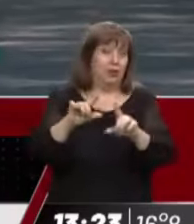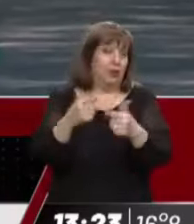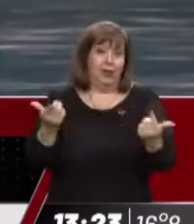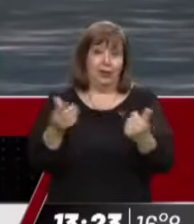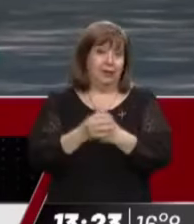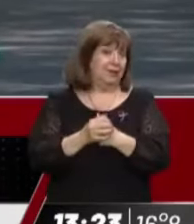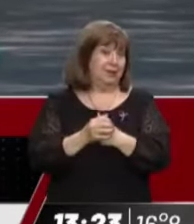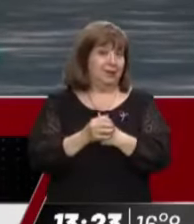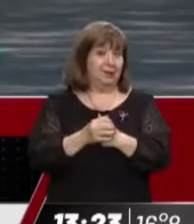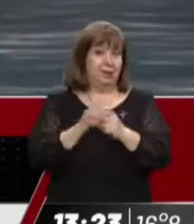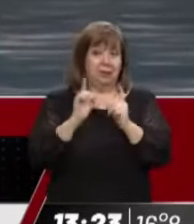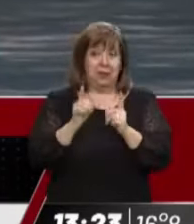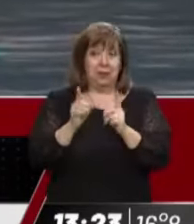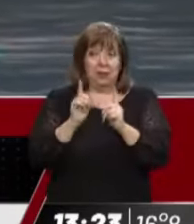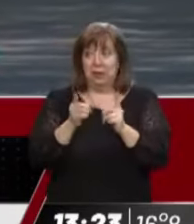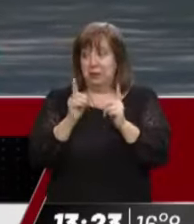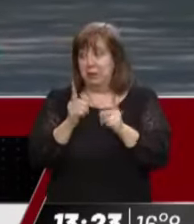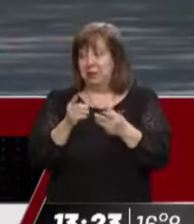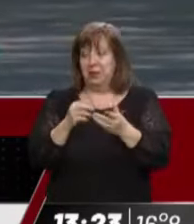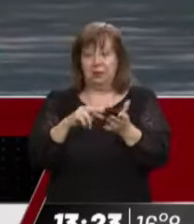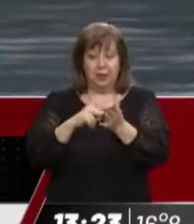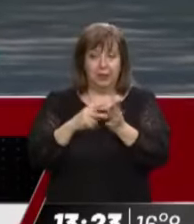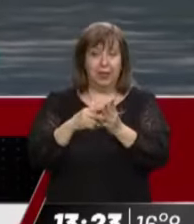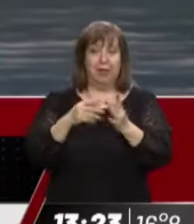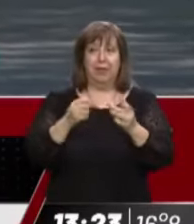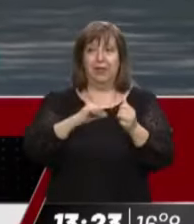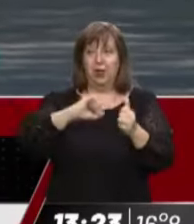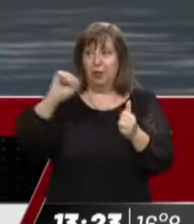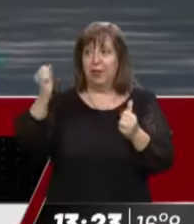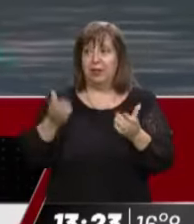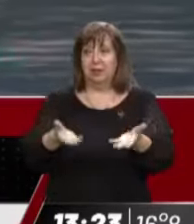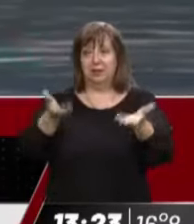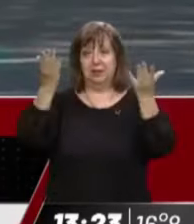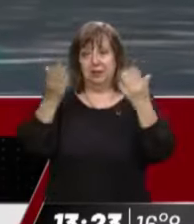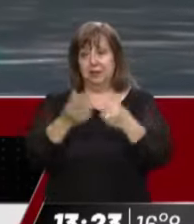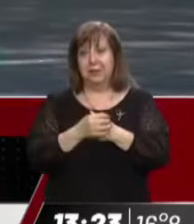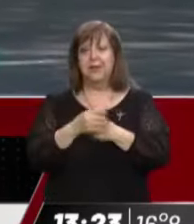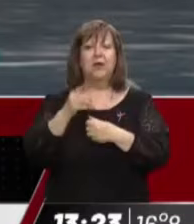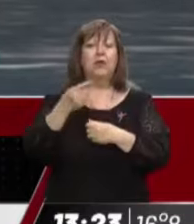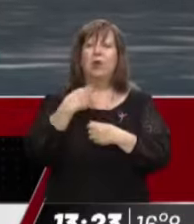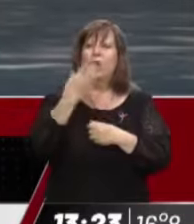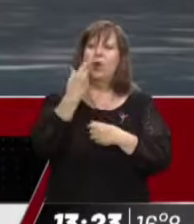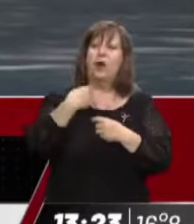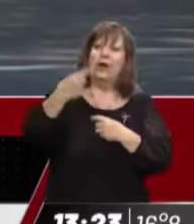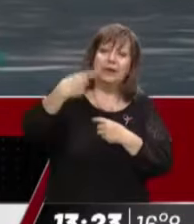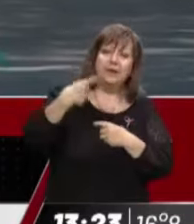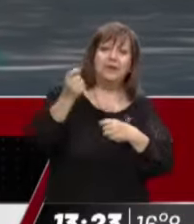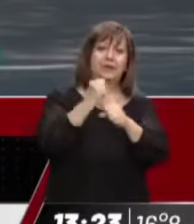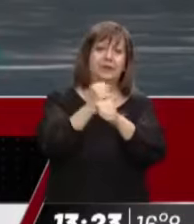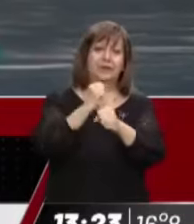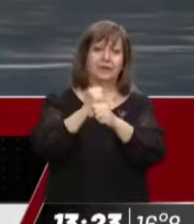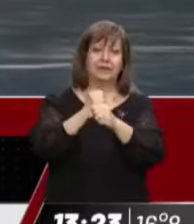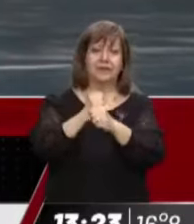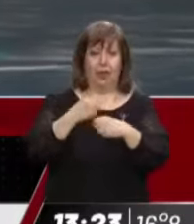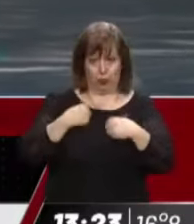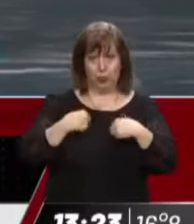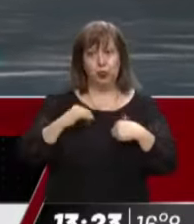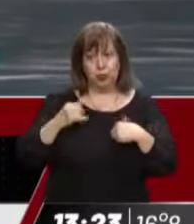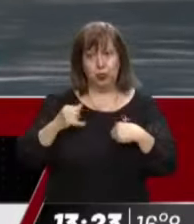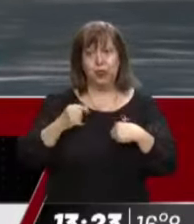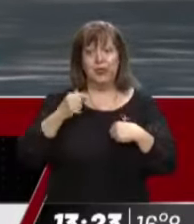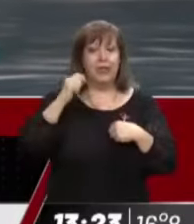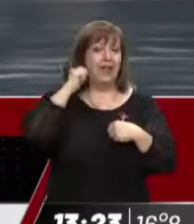otros gastos y cubriremos lo que nos piden por viajar. Ya está. ¿Y usted qué tipo de viajes hace? ¿Por trabajo? No, por... yo sí. Yo